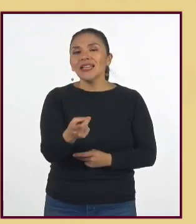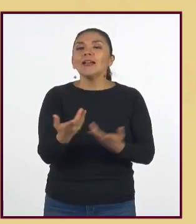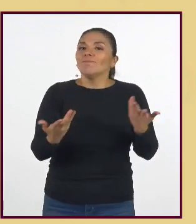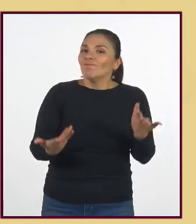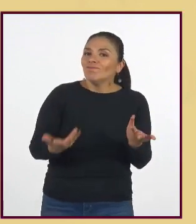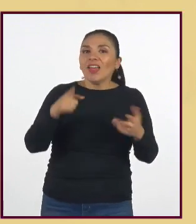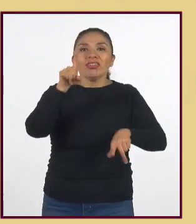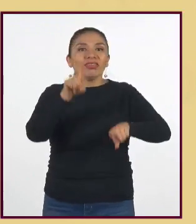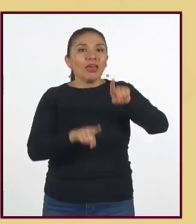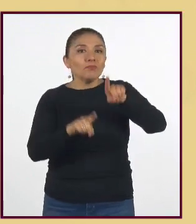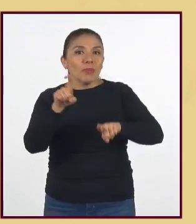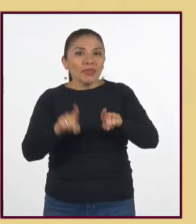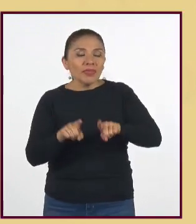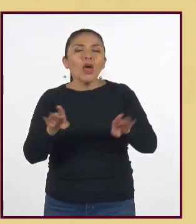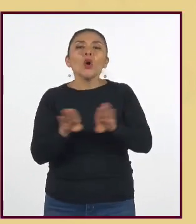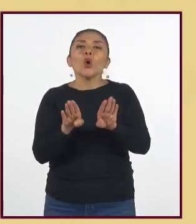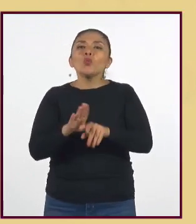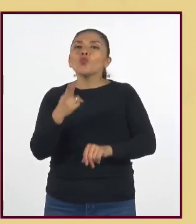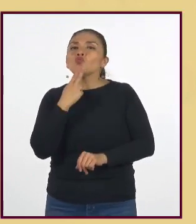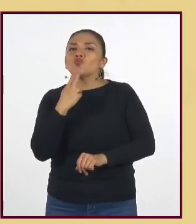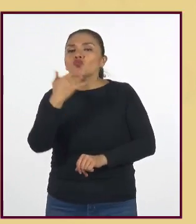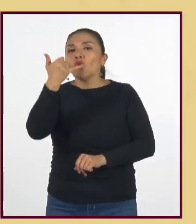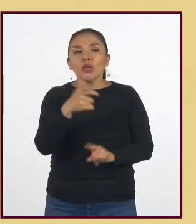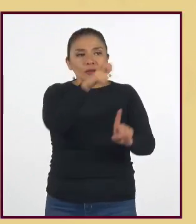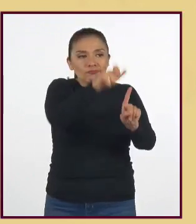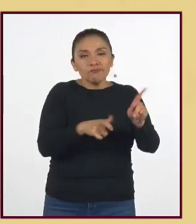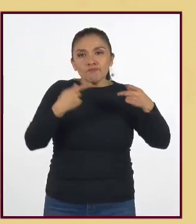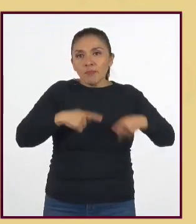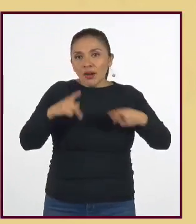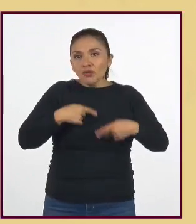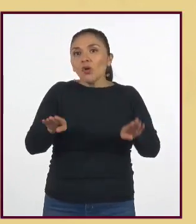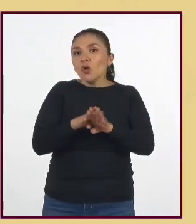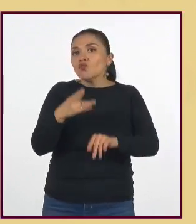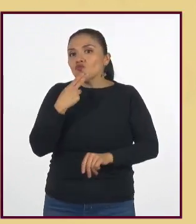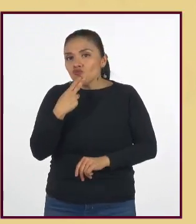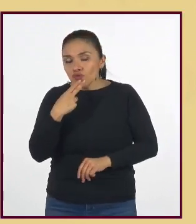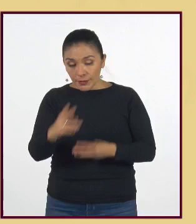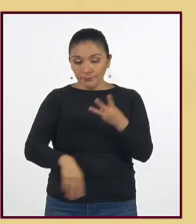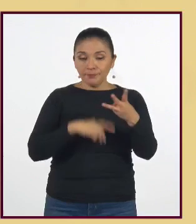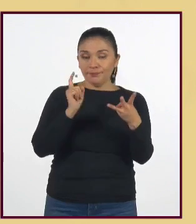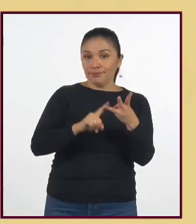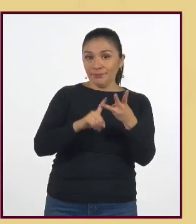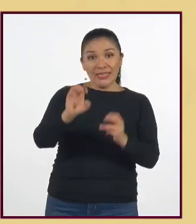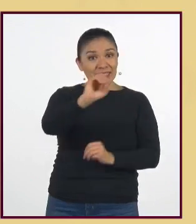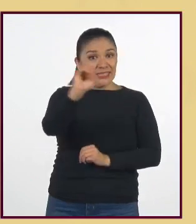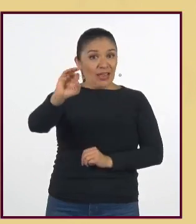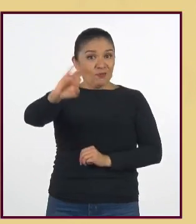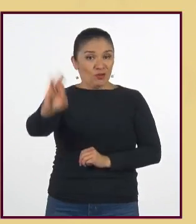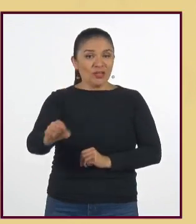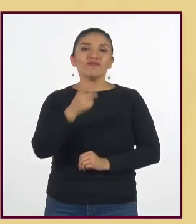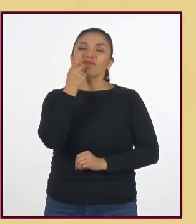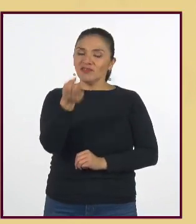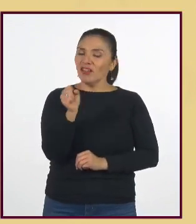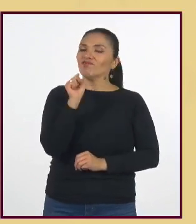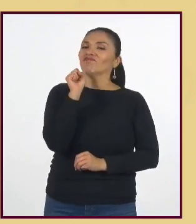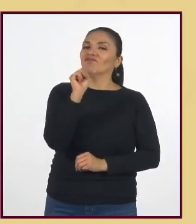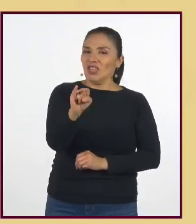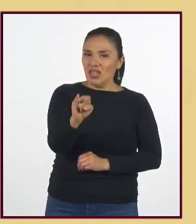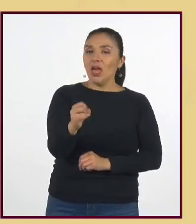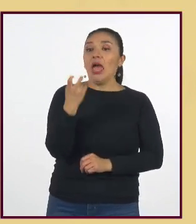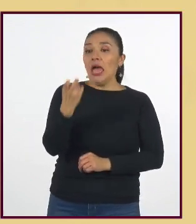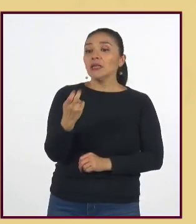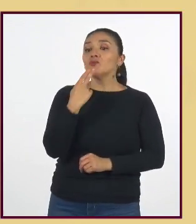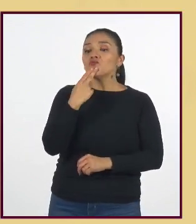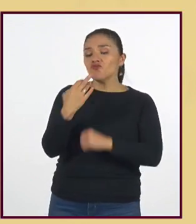depende del uso y de la persona que la consuma. Y el 0% dice sí, su uso tiene más beneficios